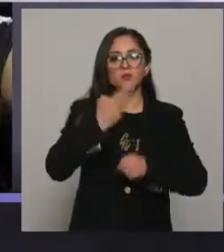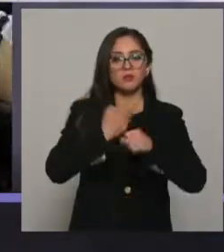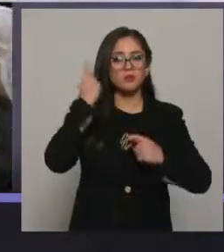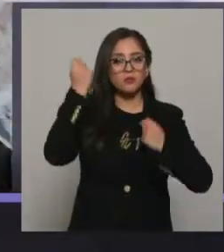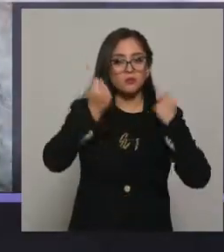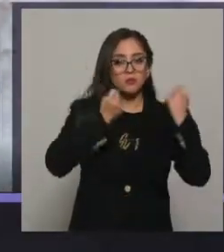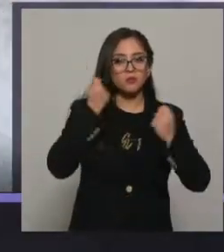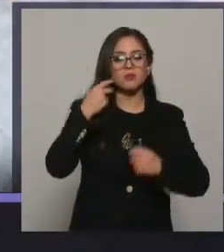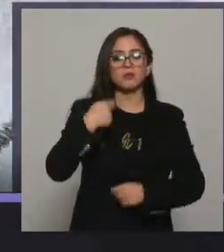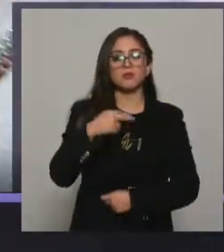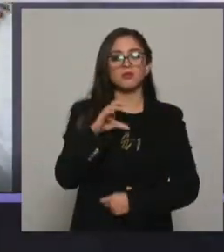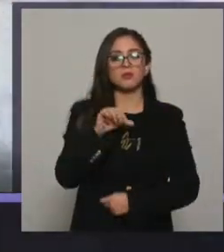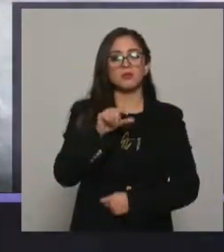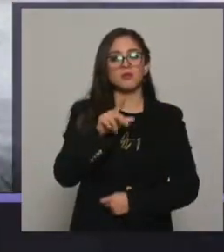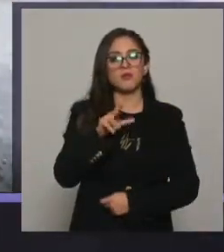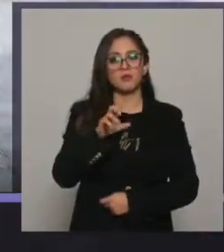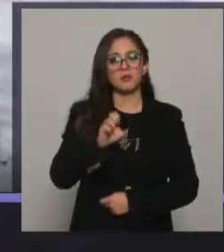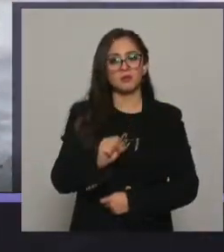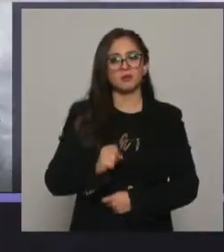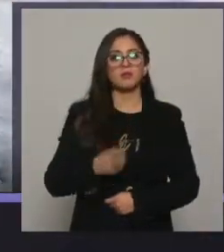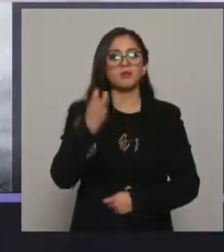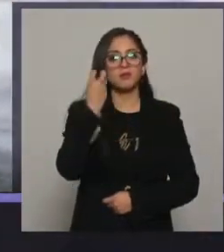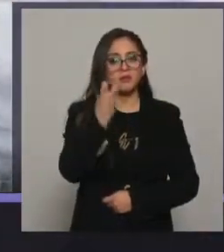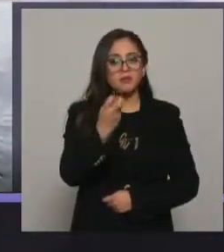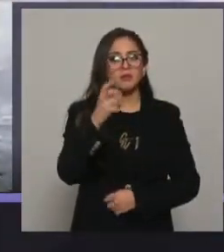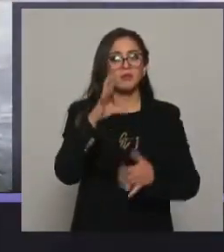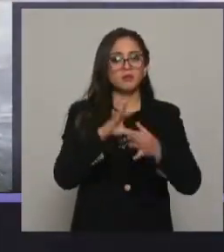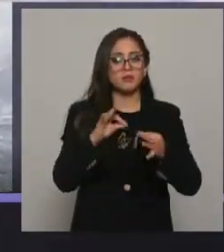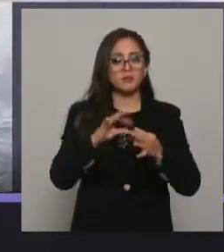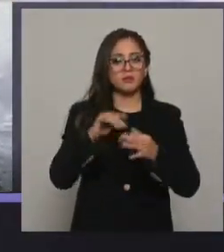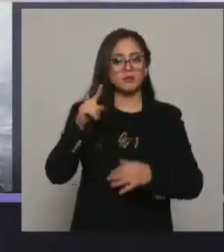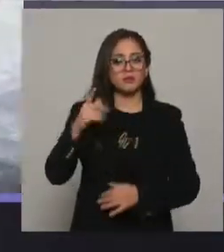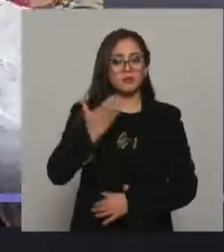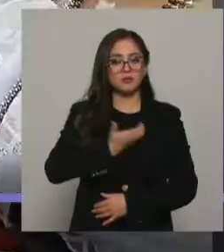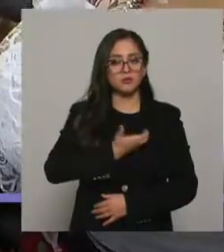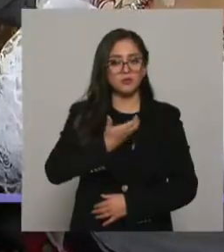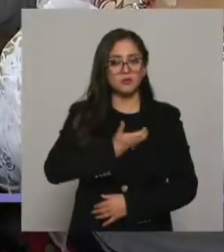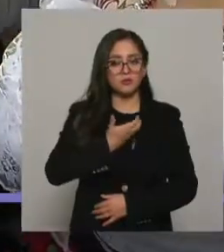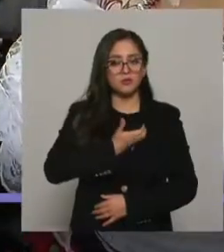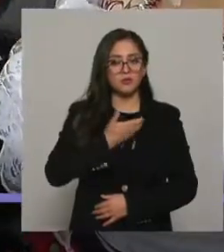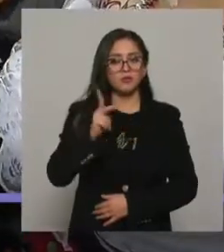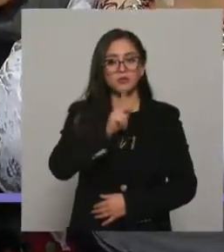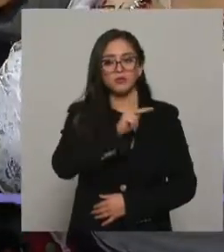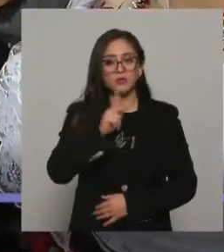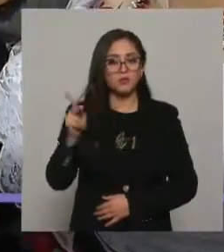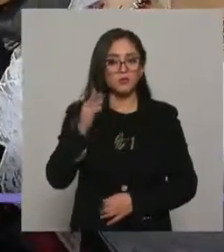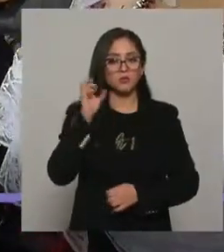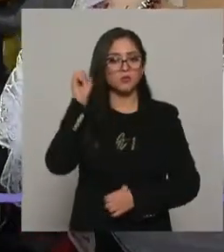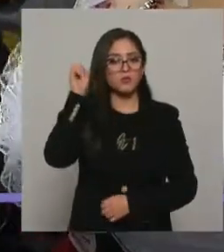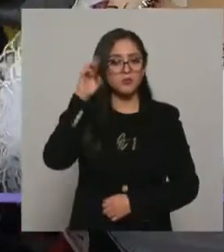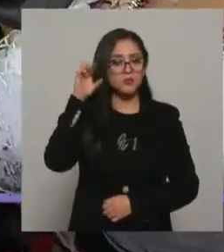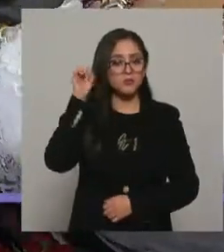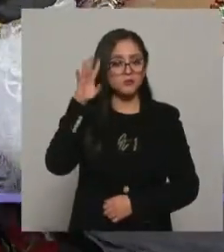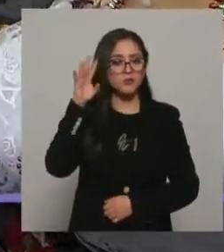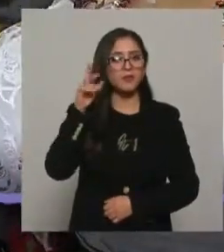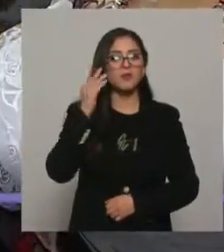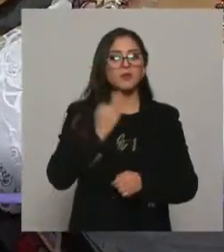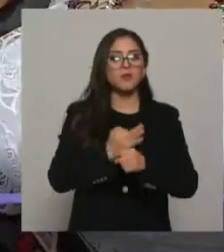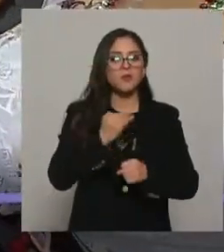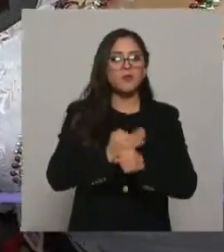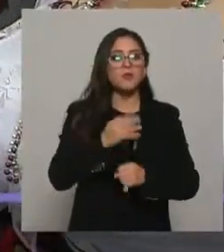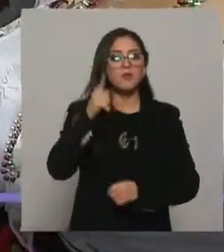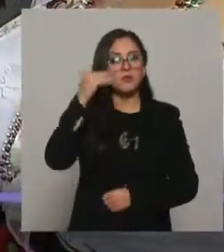Carlos McKinley. Bueno, pues esto es lo que está ocurriendo en el Zócalo, es lo que estamos viendo totalmente en vivo. Se está dando su tiempo